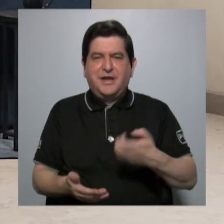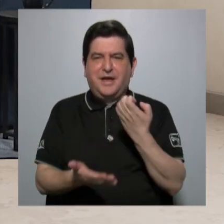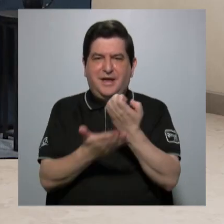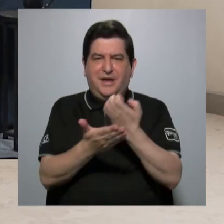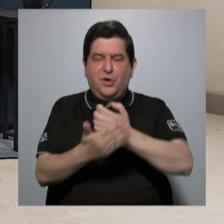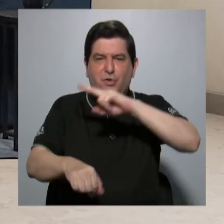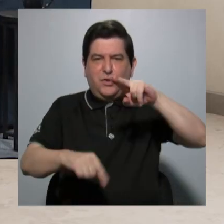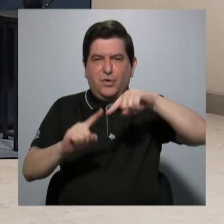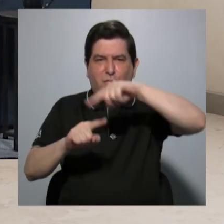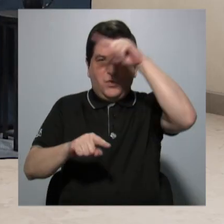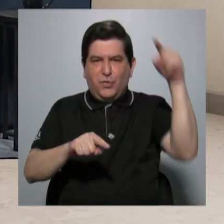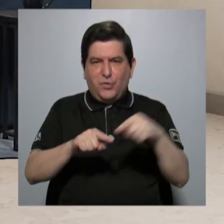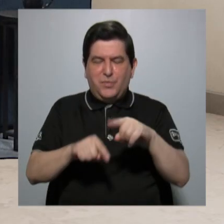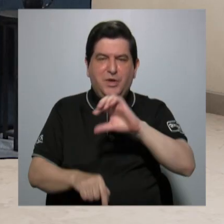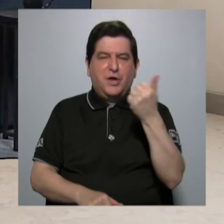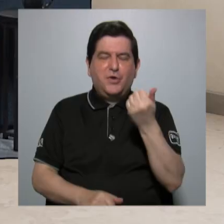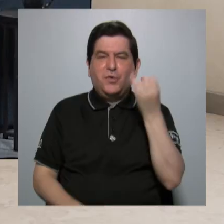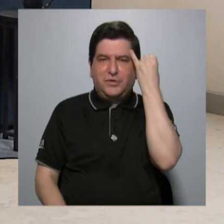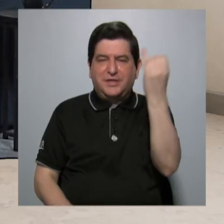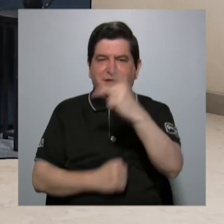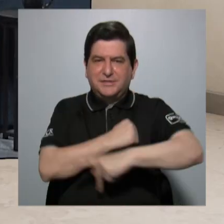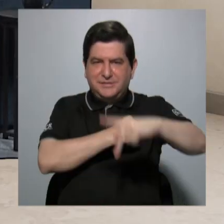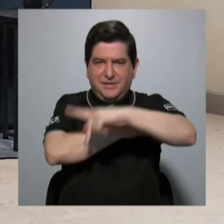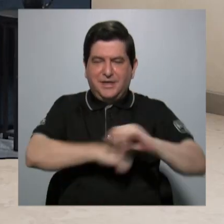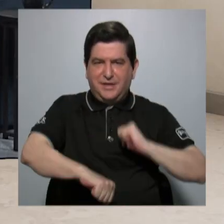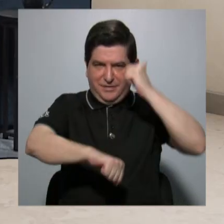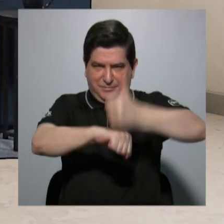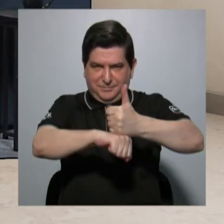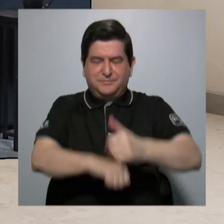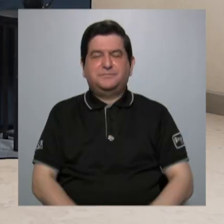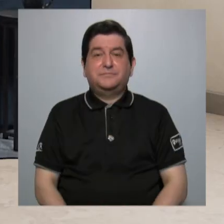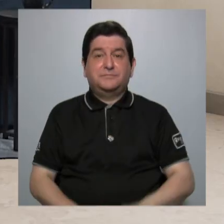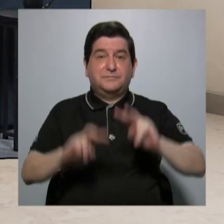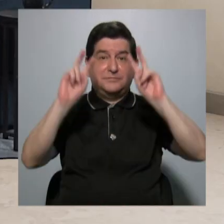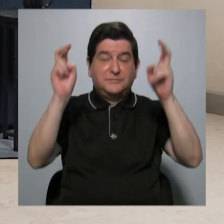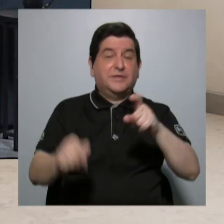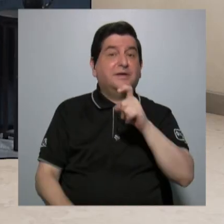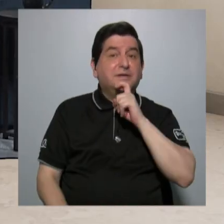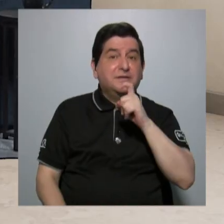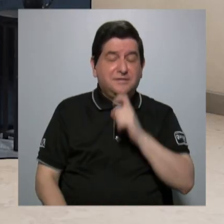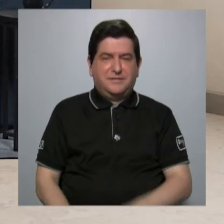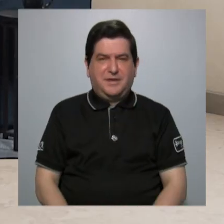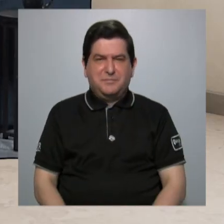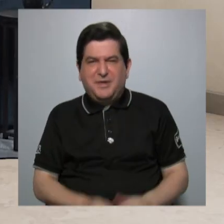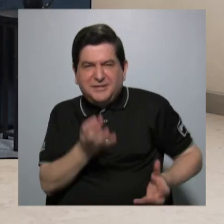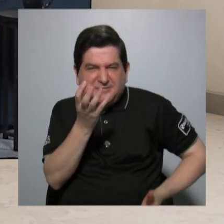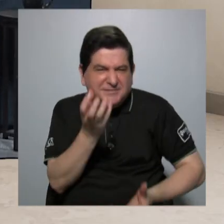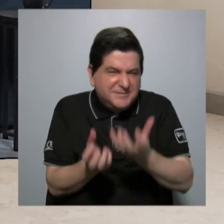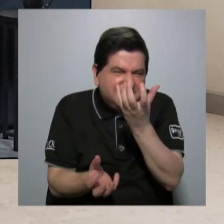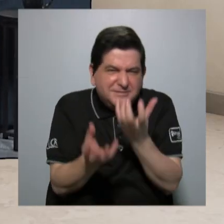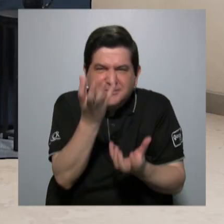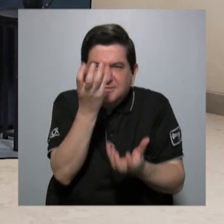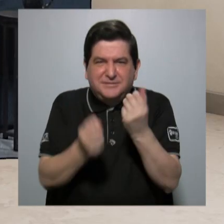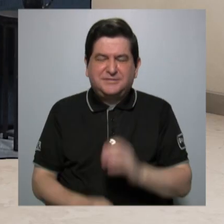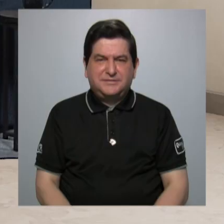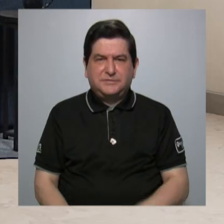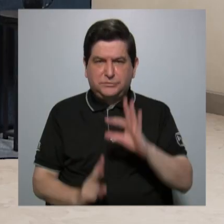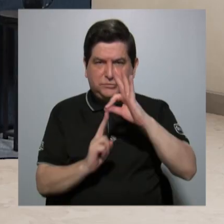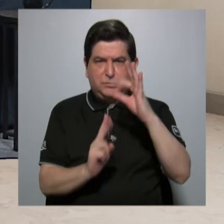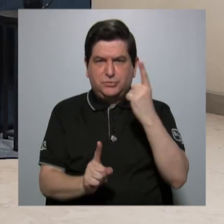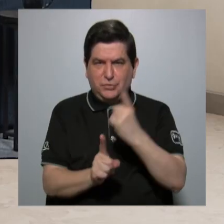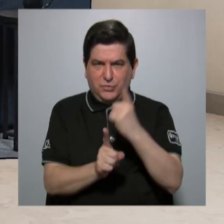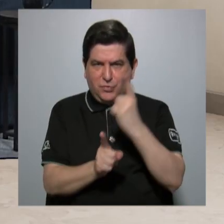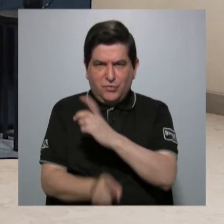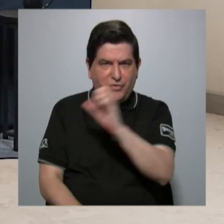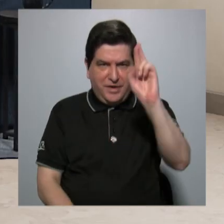Circular y otras iniciativas que hay a nivel país. Bueno, y ahora el tema candente. ¿Es la incineración la